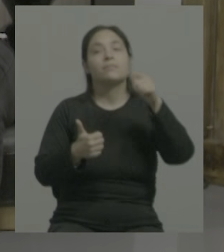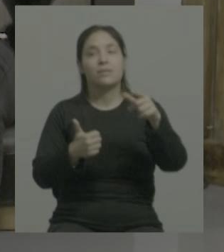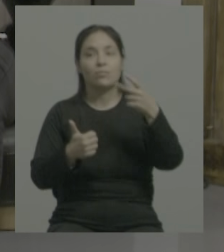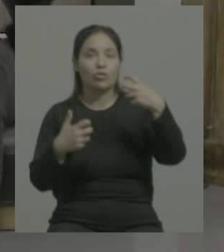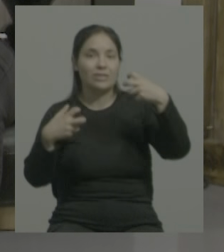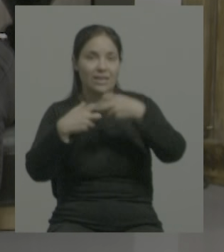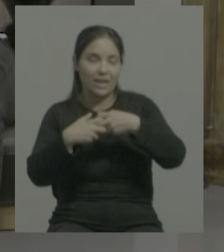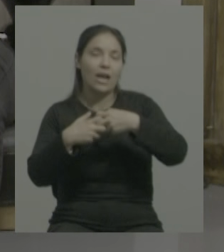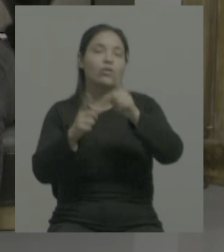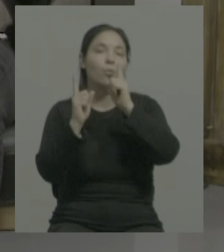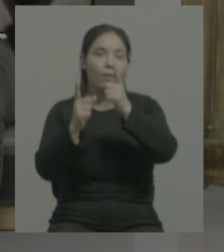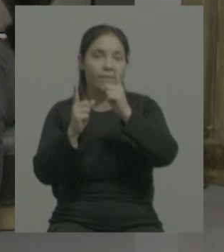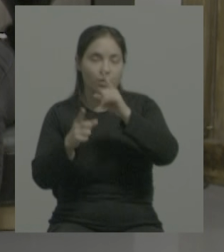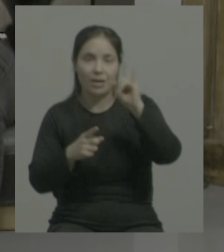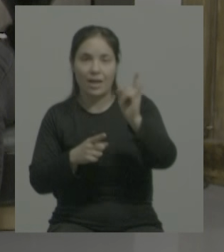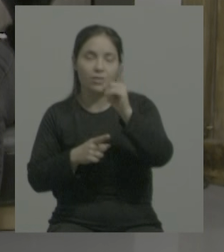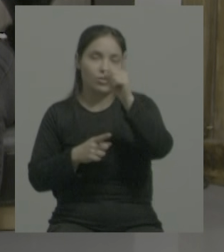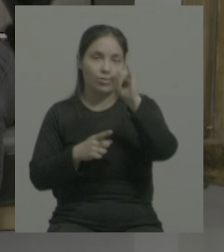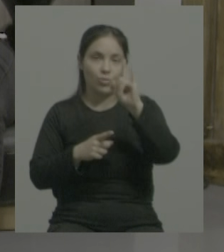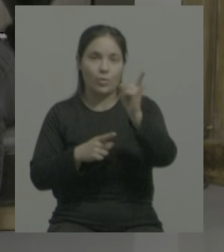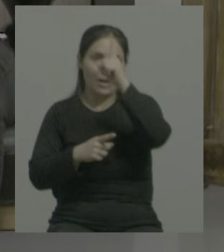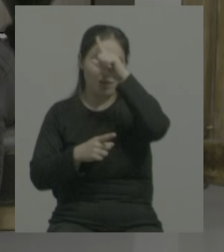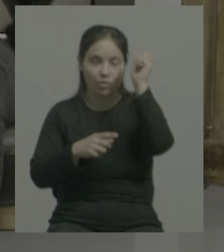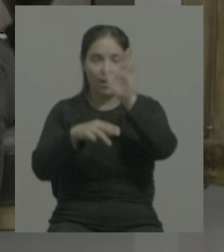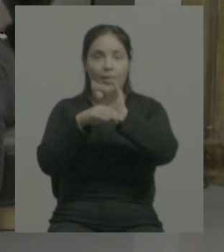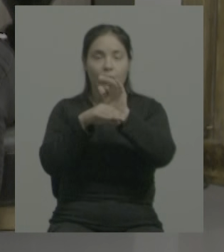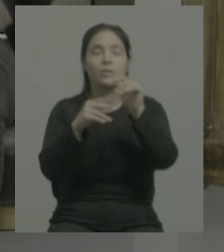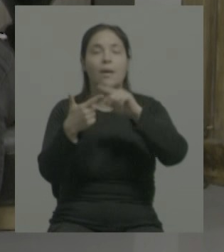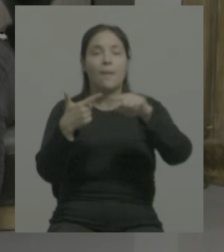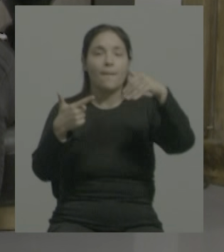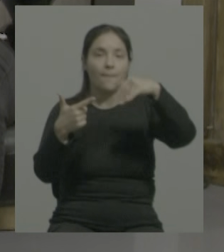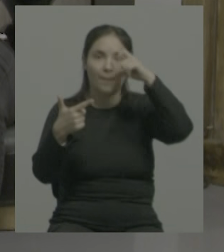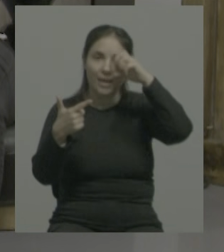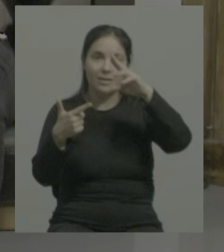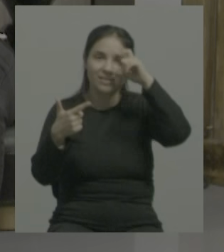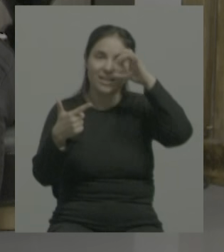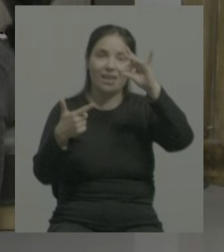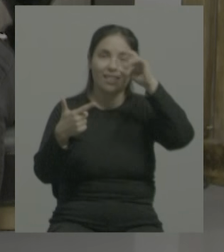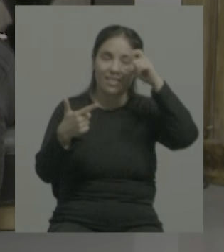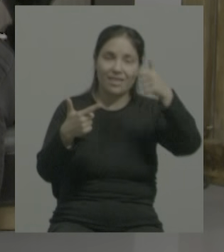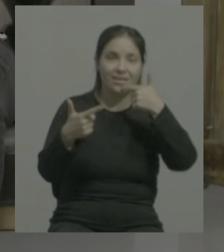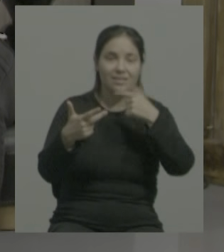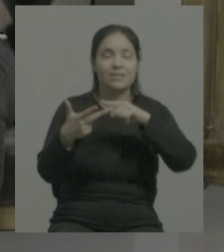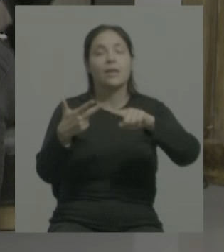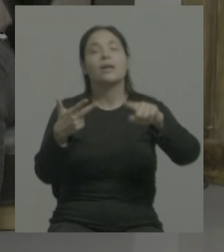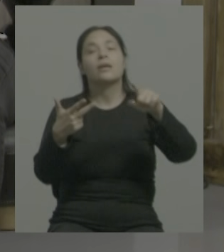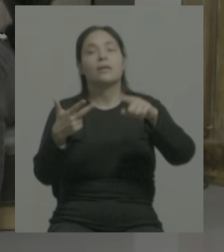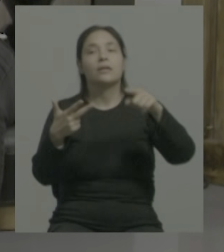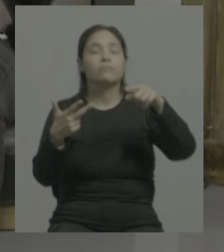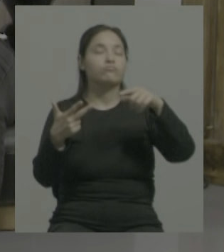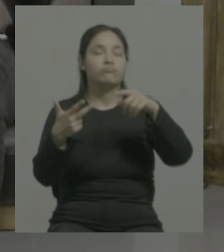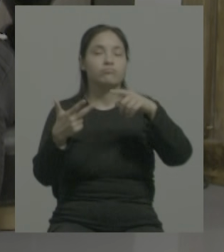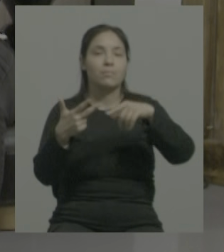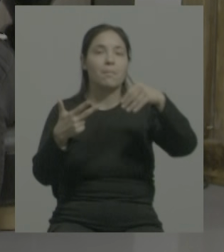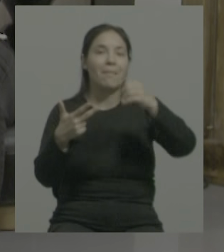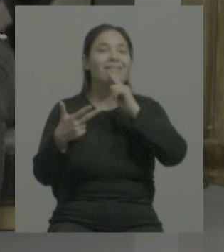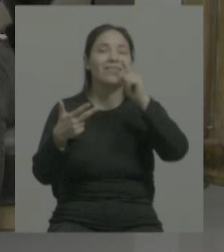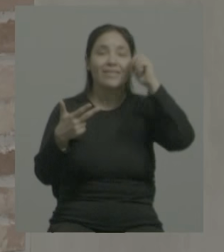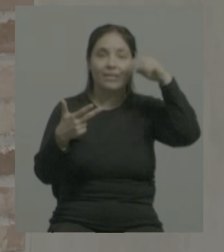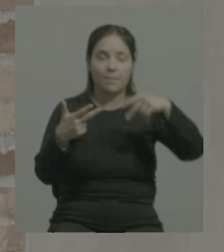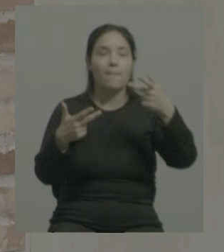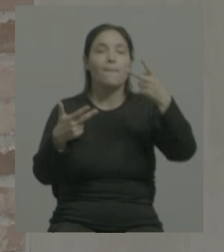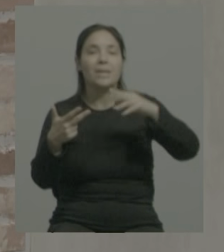de la Universidad Nacional de Cuyo, Mercedes Adid y Martín Carrada, vicepresidenta y presidente de la Federación Universitaria